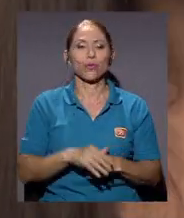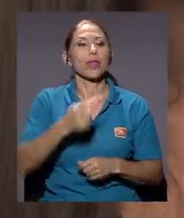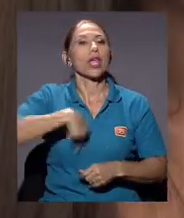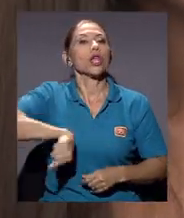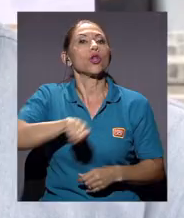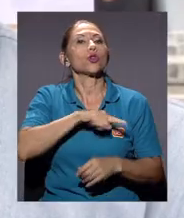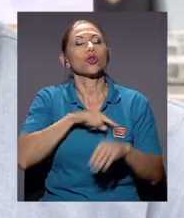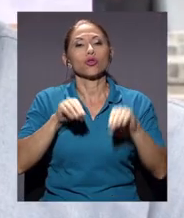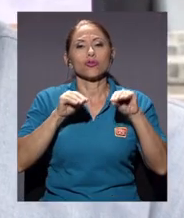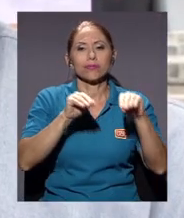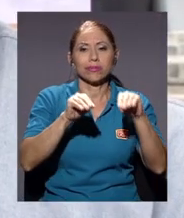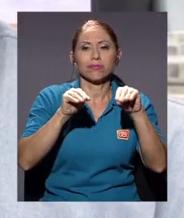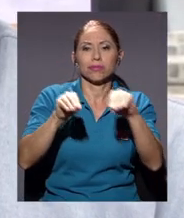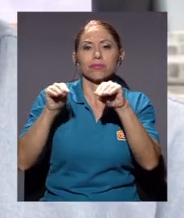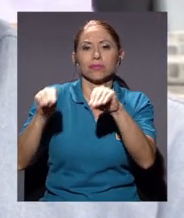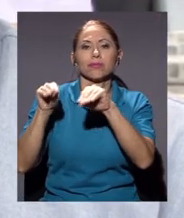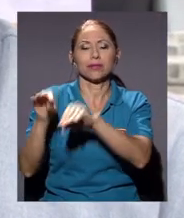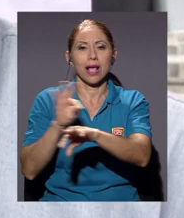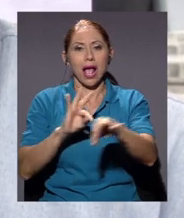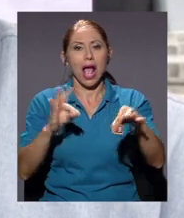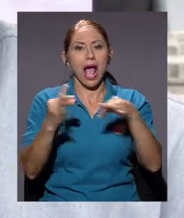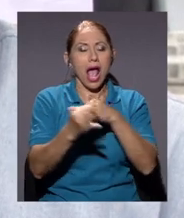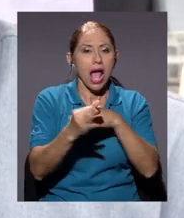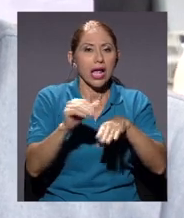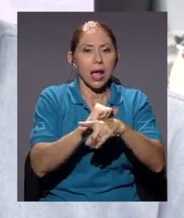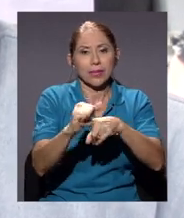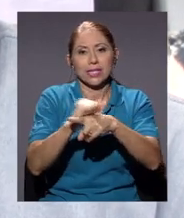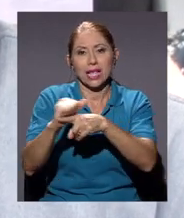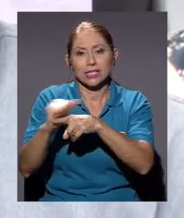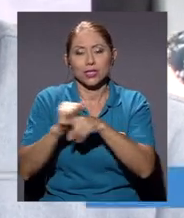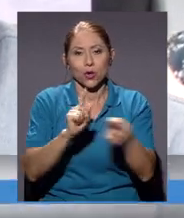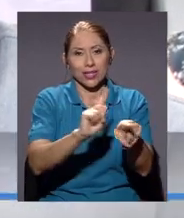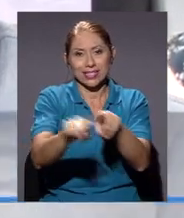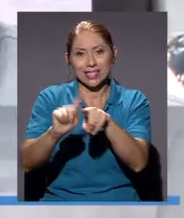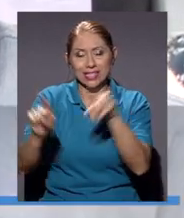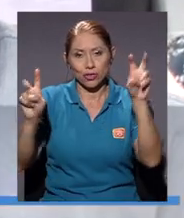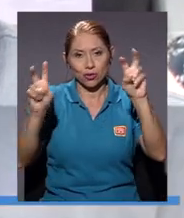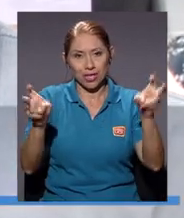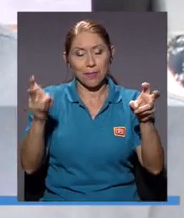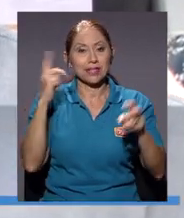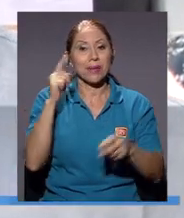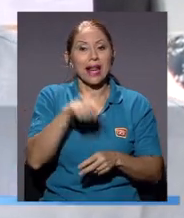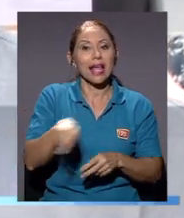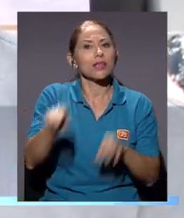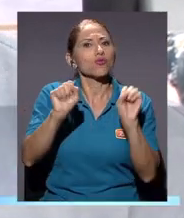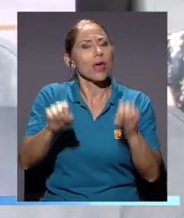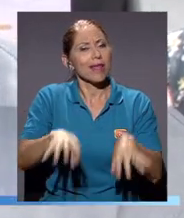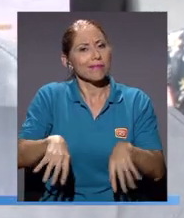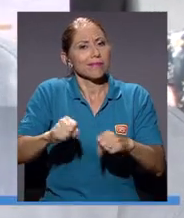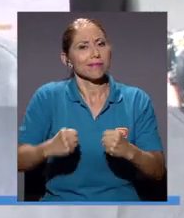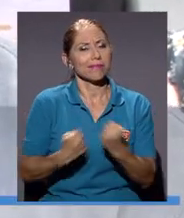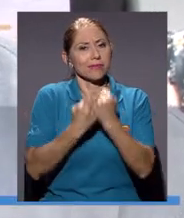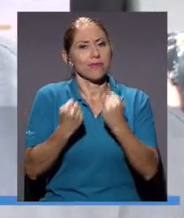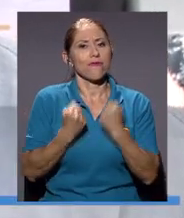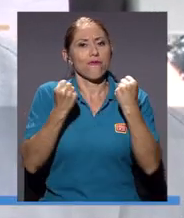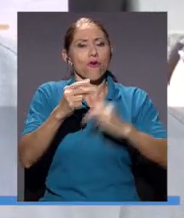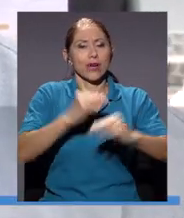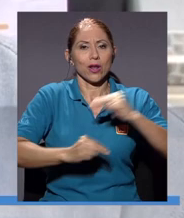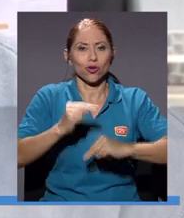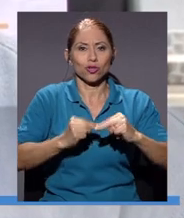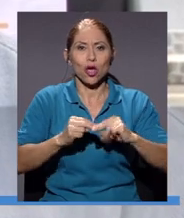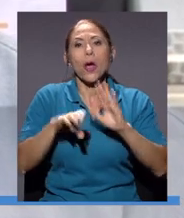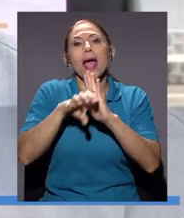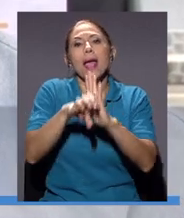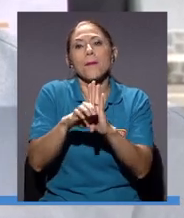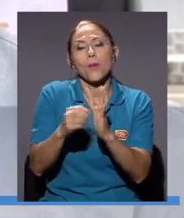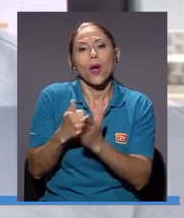les ofrecemos capacitaciones en distintos temas que, digamos, les puedan ayudar como a reforzar su negocio. Por ejemplo, podemos ayudarles en la parte